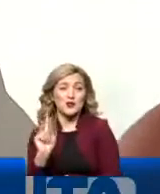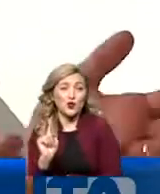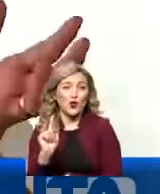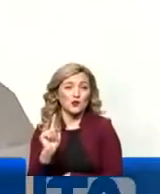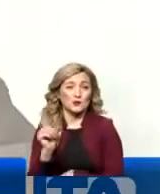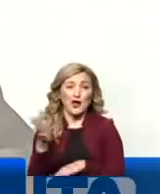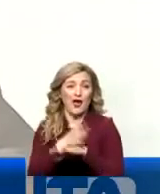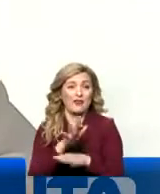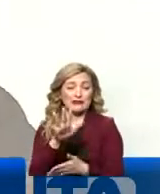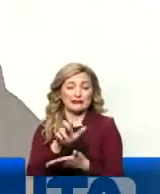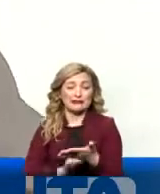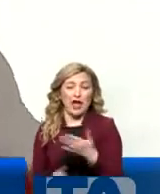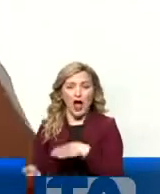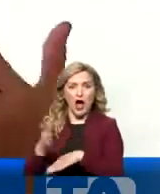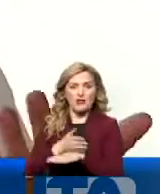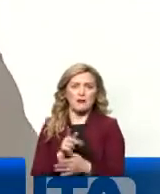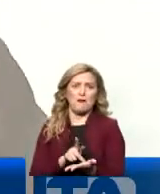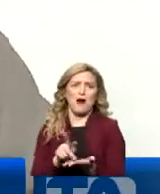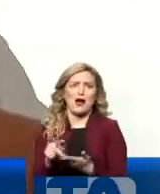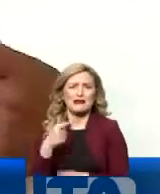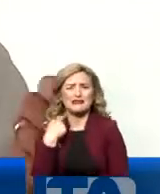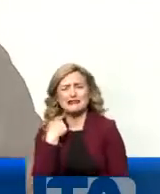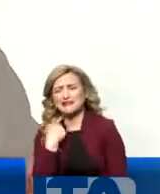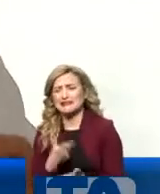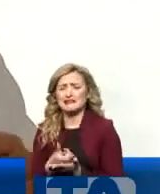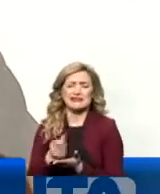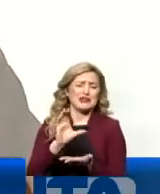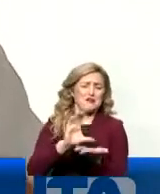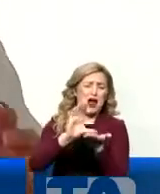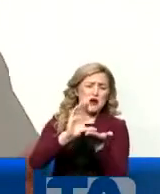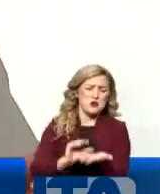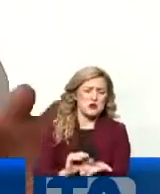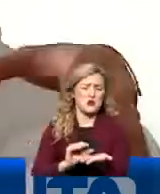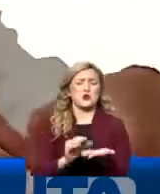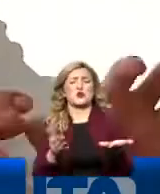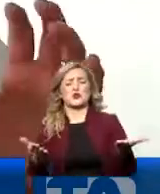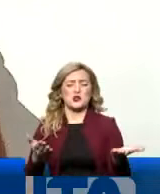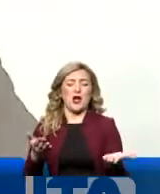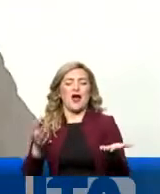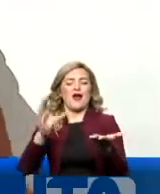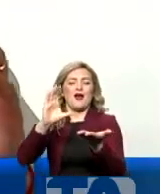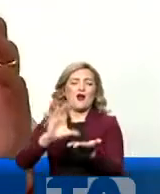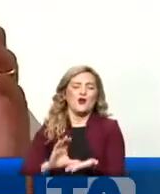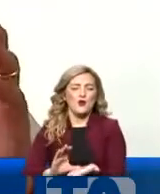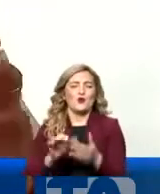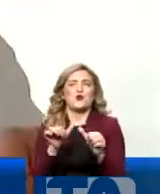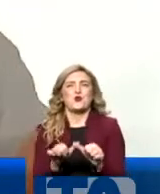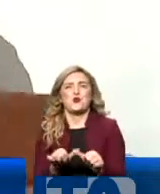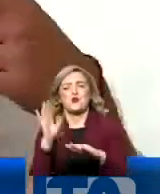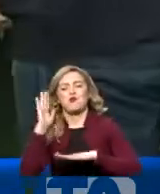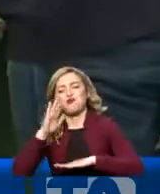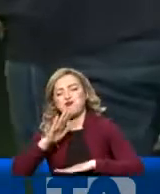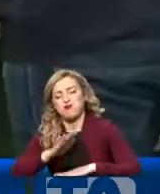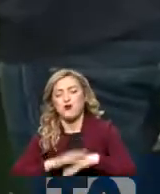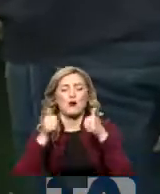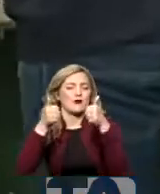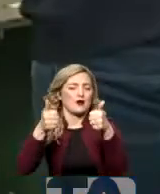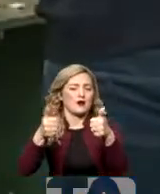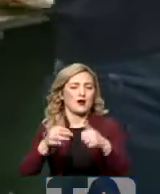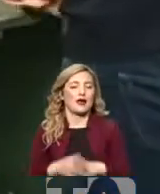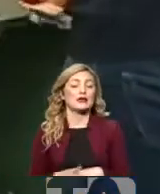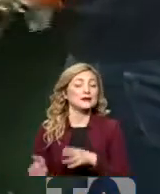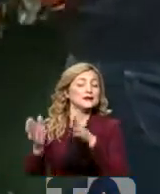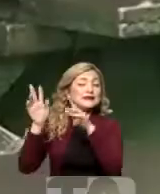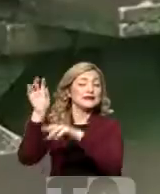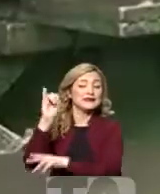antes te lo sacaba de manera anticipada, te afectaba el flujo, el capital de trabajo, y ahora esa es plata que se queda en el comercio dando la vuelta. El sector industrial